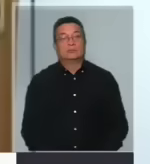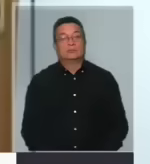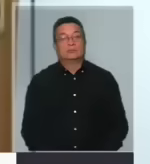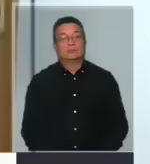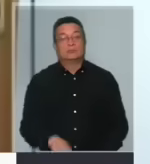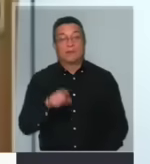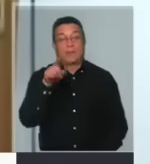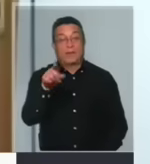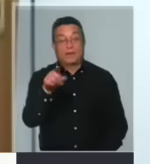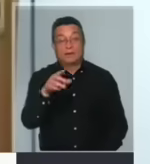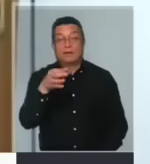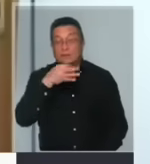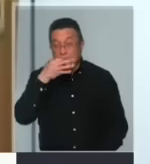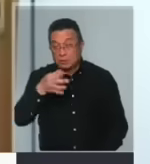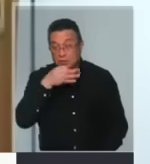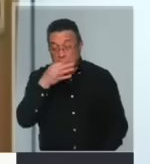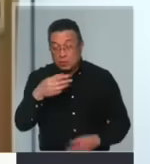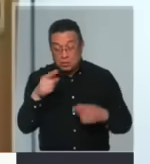Cuando él da los antecedentes